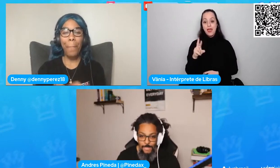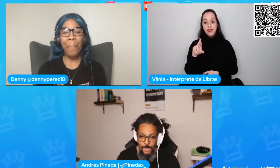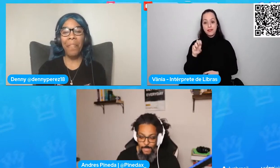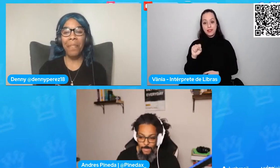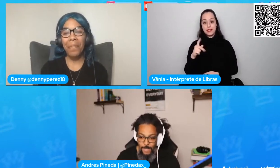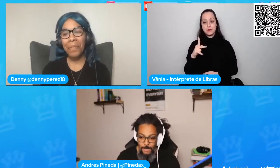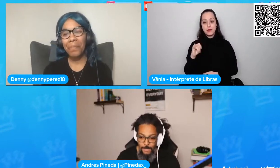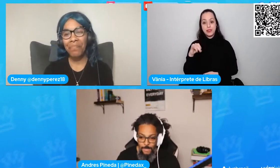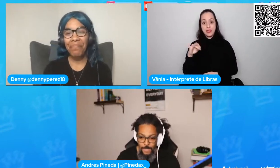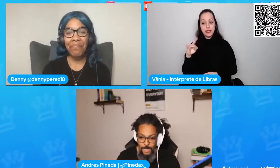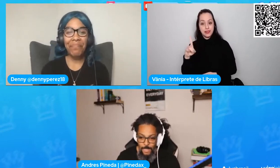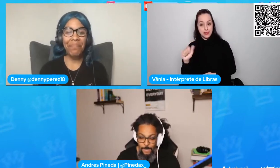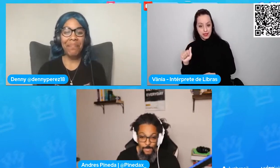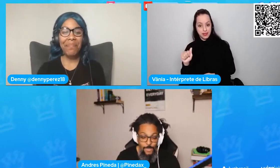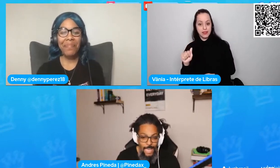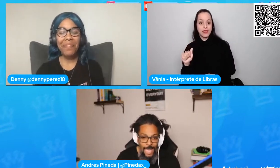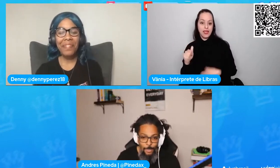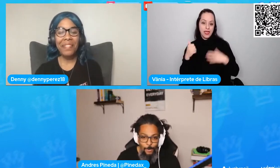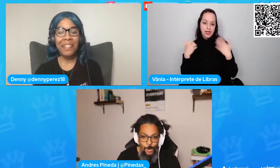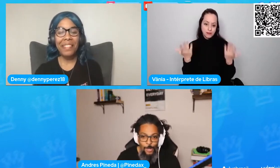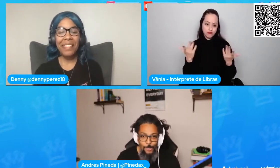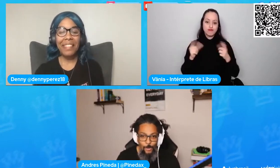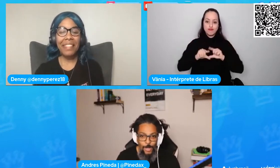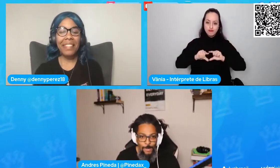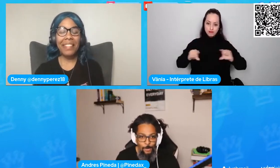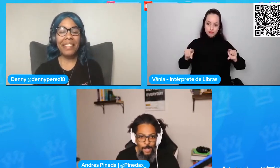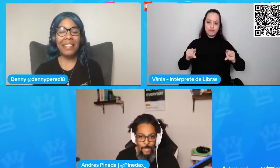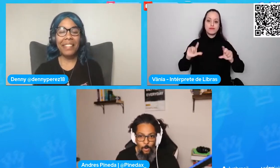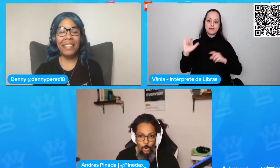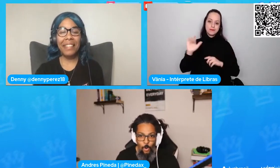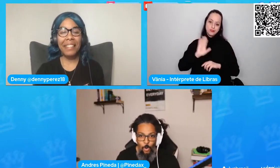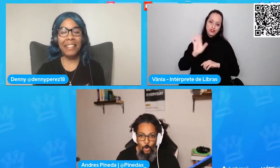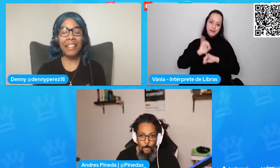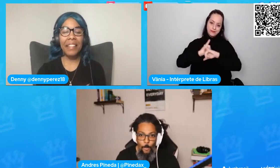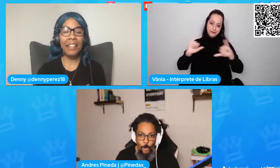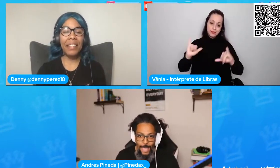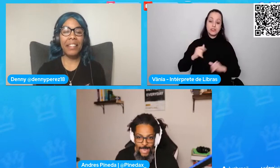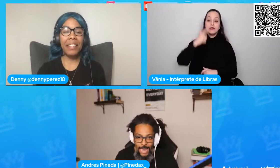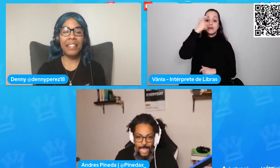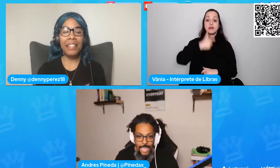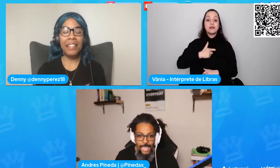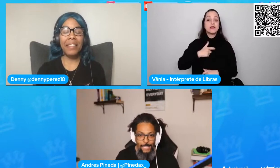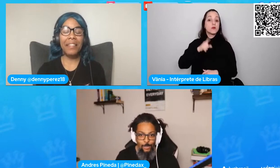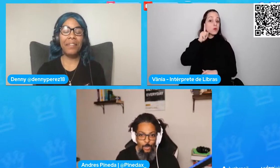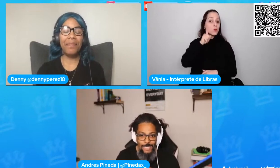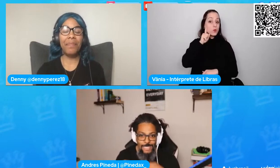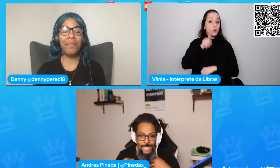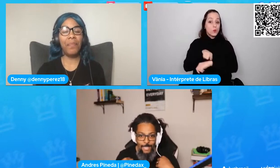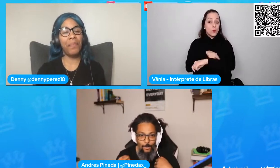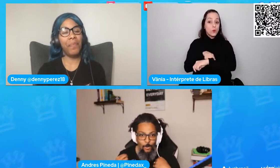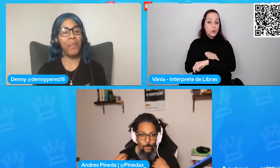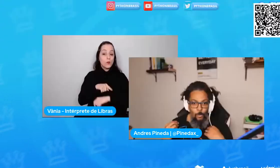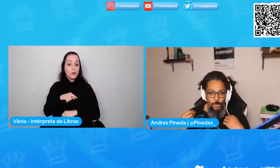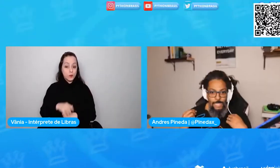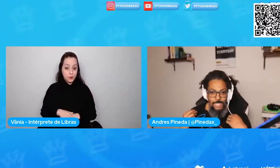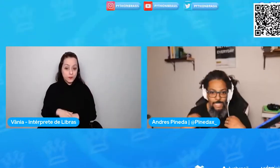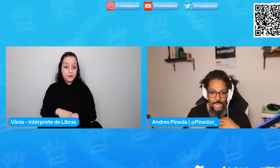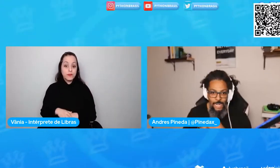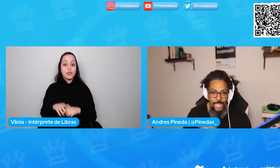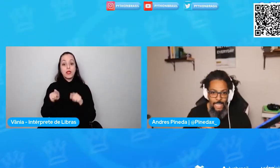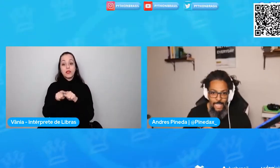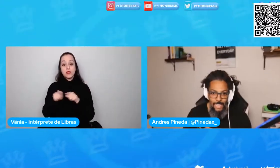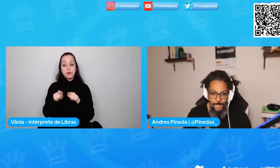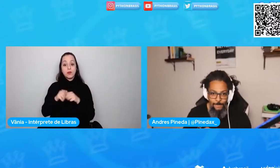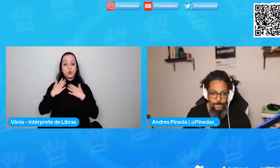especificado. Soy una persona de color y morena. Estoy vistiendo un t